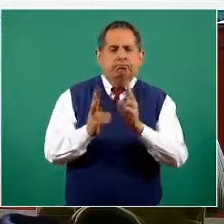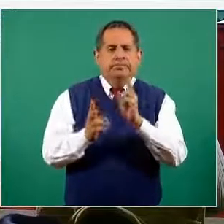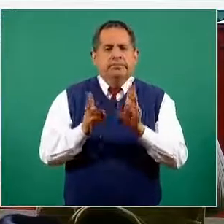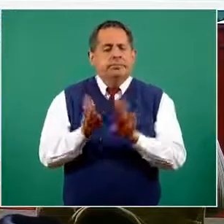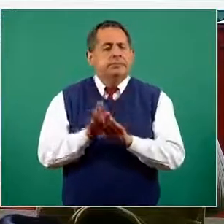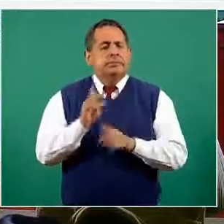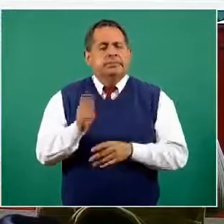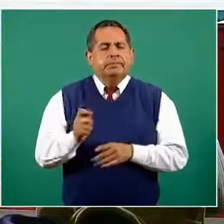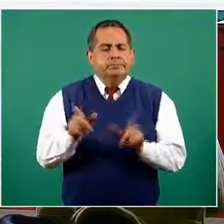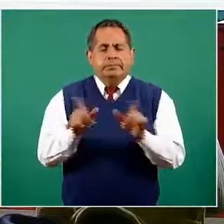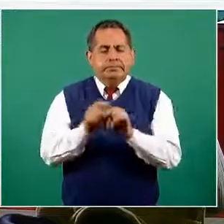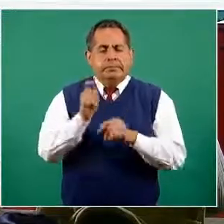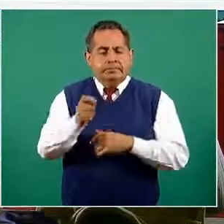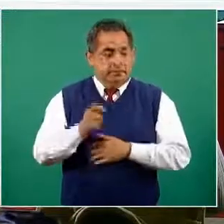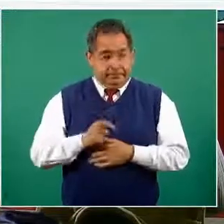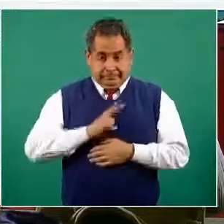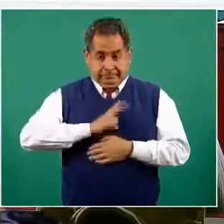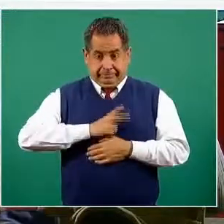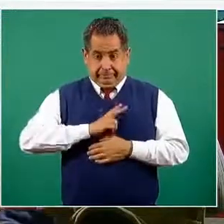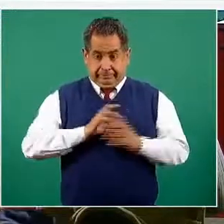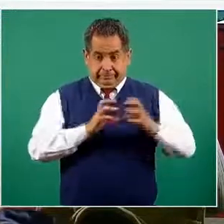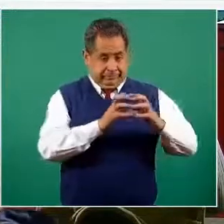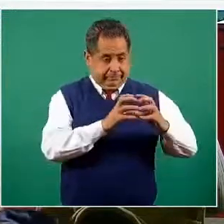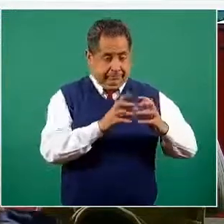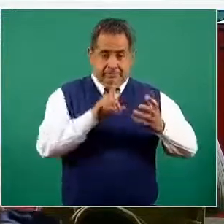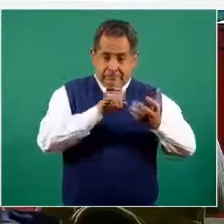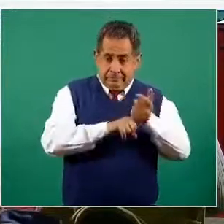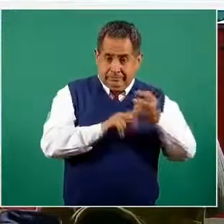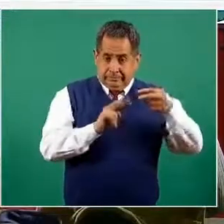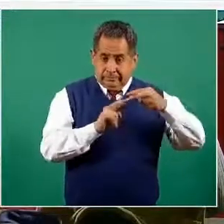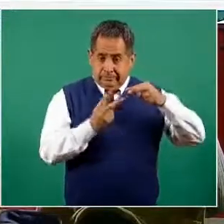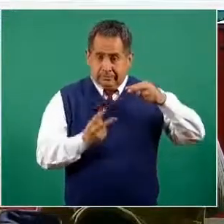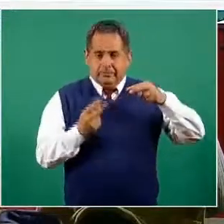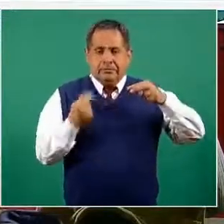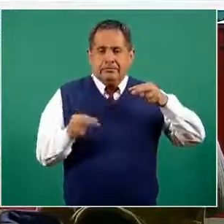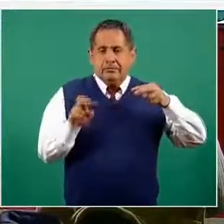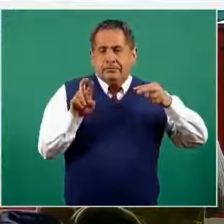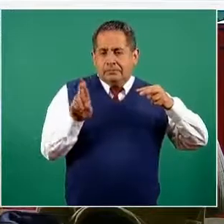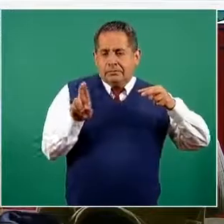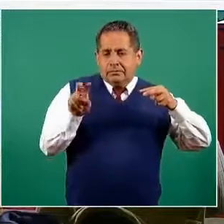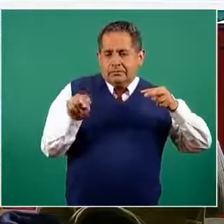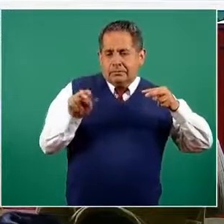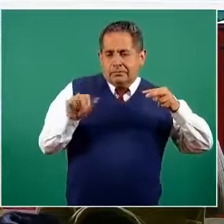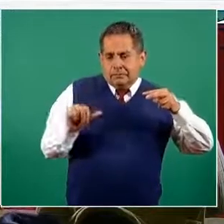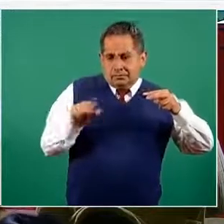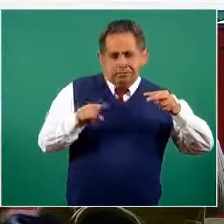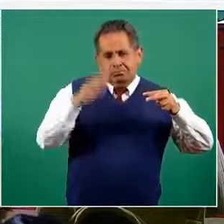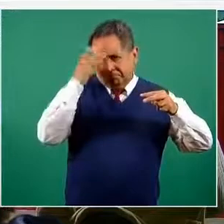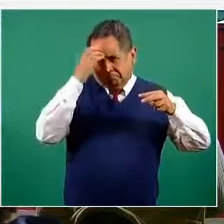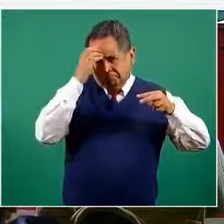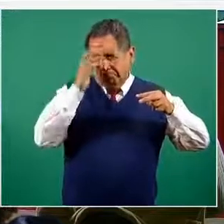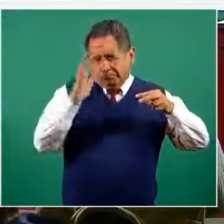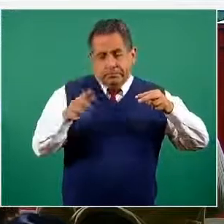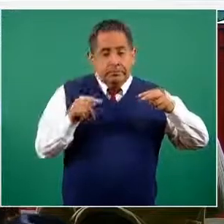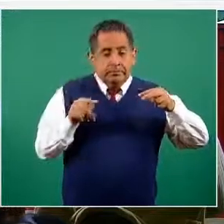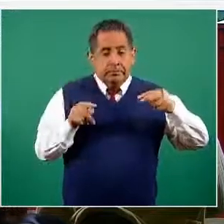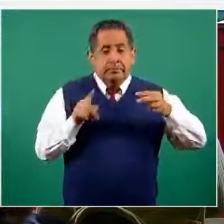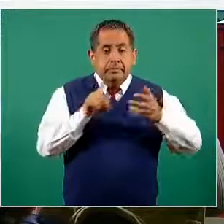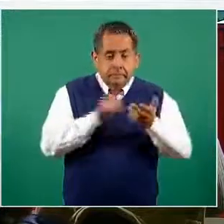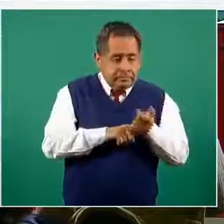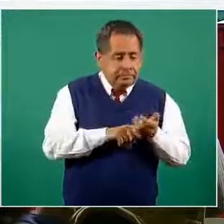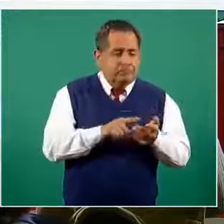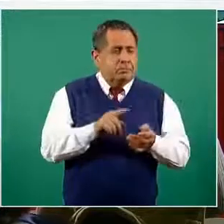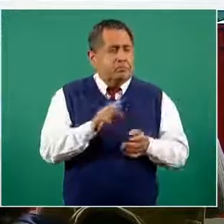muy breve que este es un virus que su material genético es RNA, seguramente todos ya lo sabemos, y está compuesto por cerca